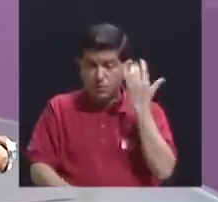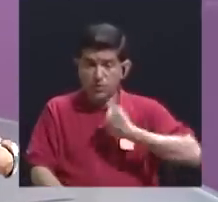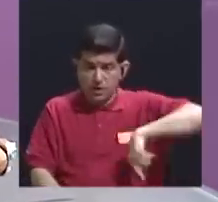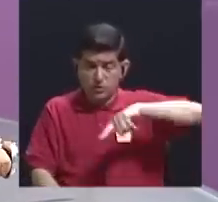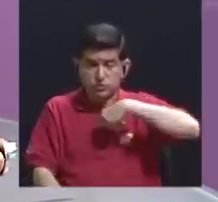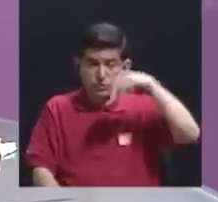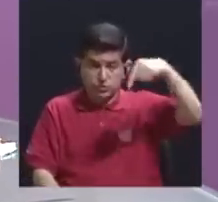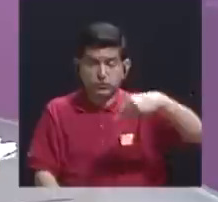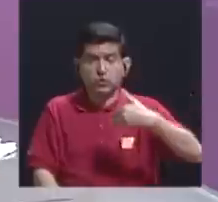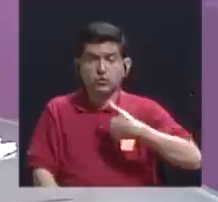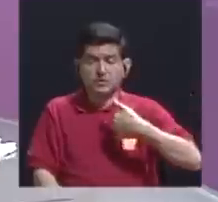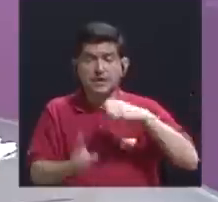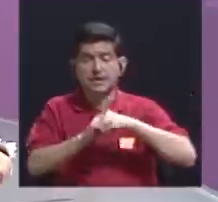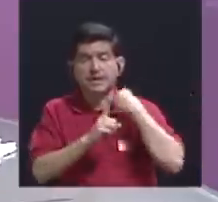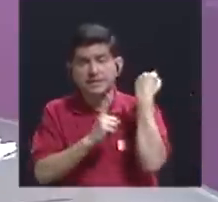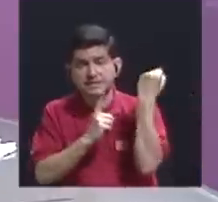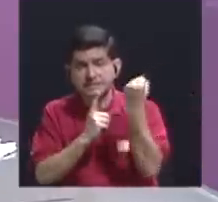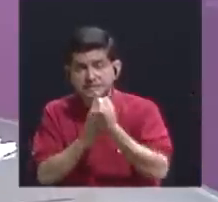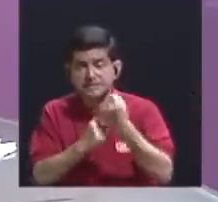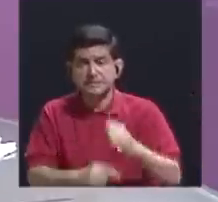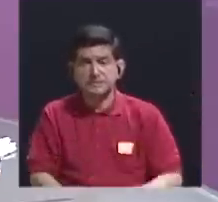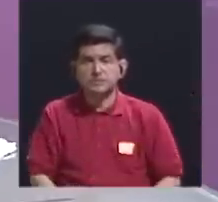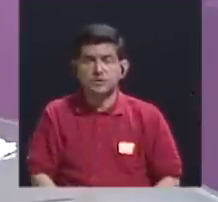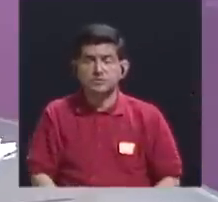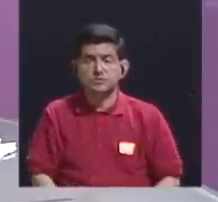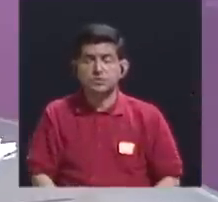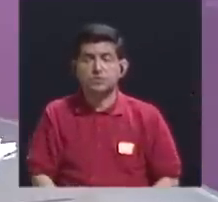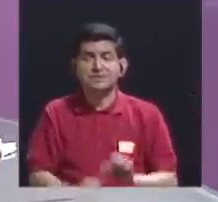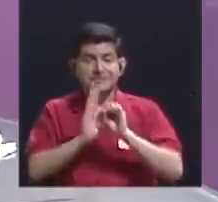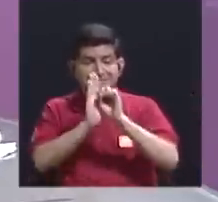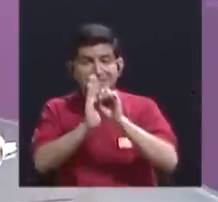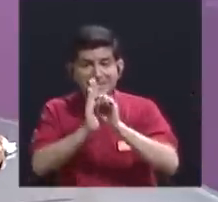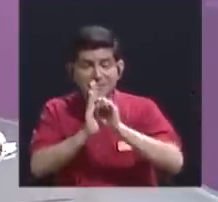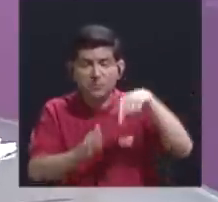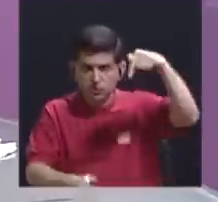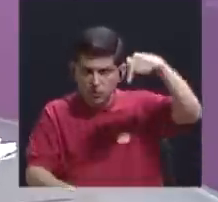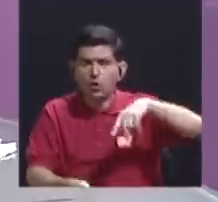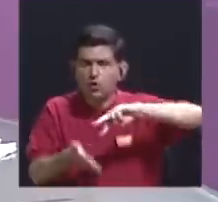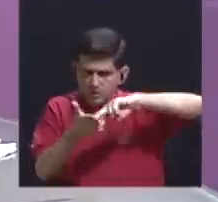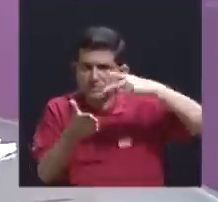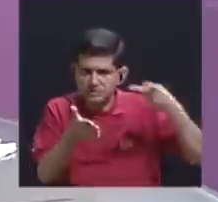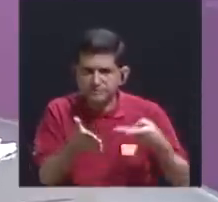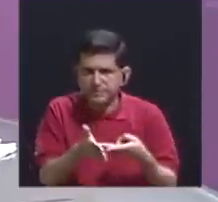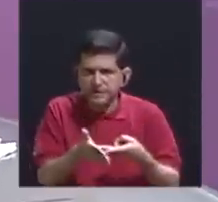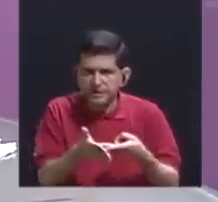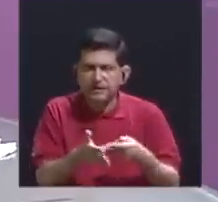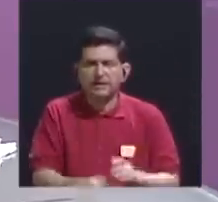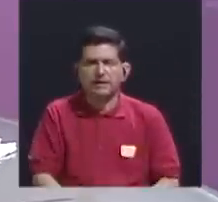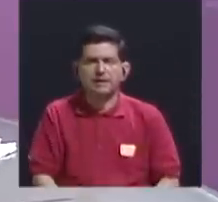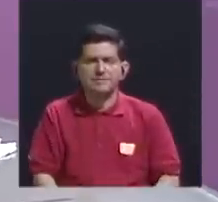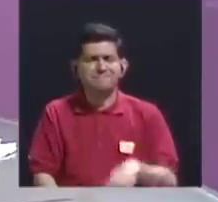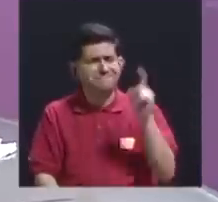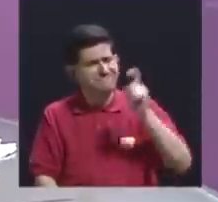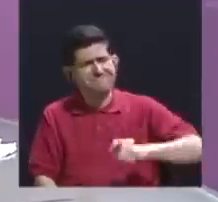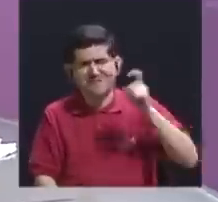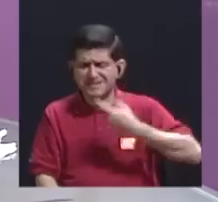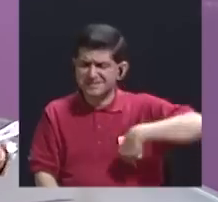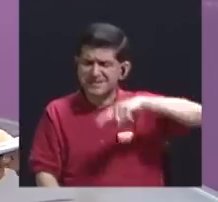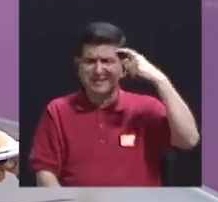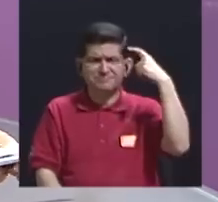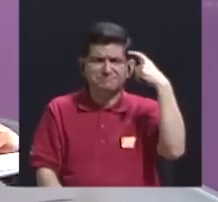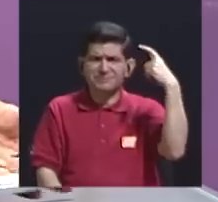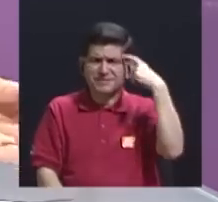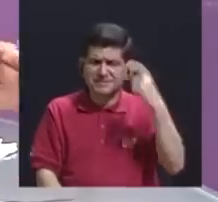tienen hoy en el día en un día tan simbólico como en el que estamos nos tienen que poner a